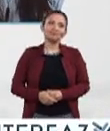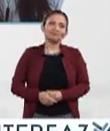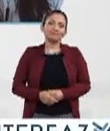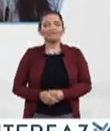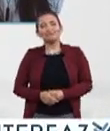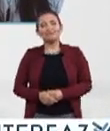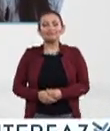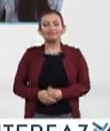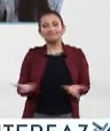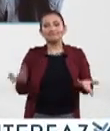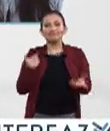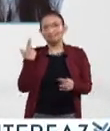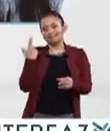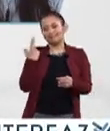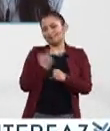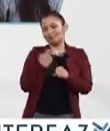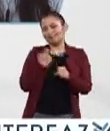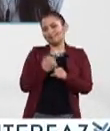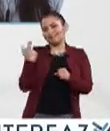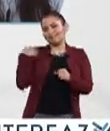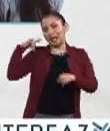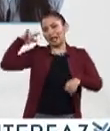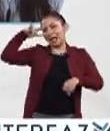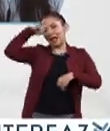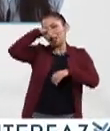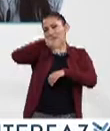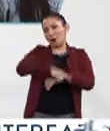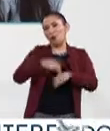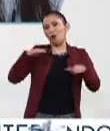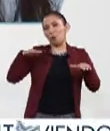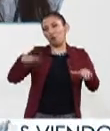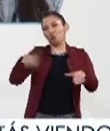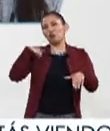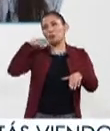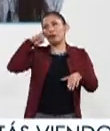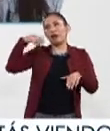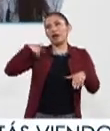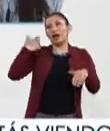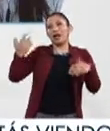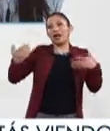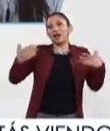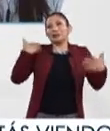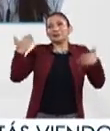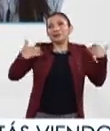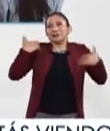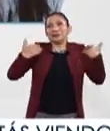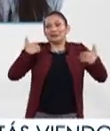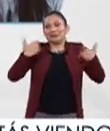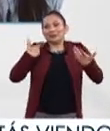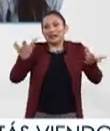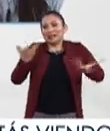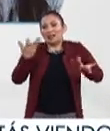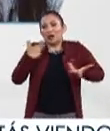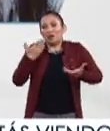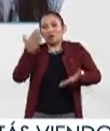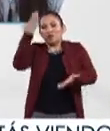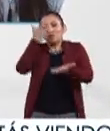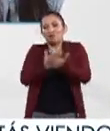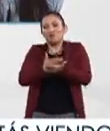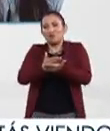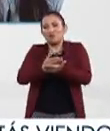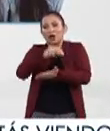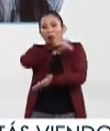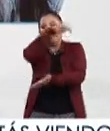Pues lo principal, en el aeropuerto empezó como la aventura, porque hicimos una parada en